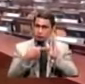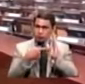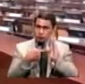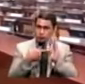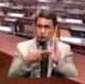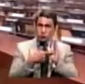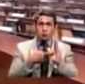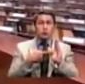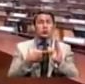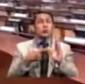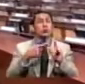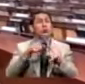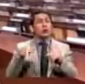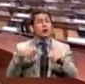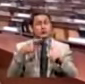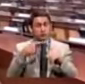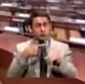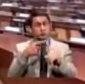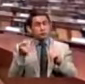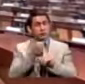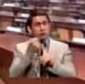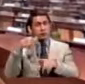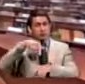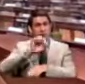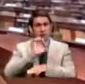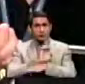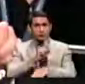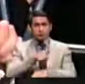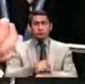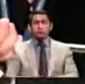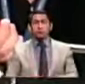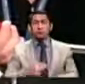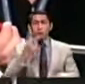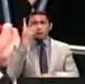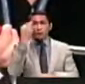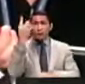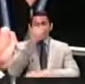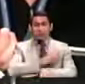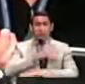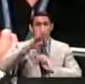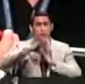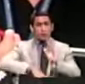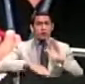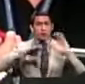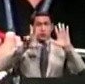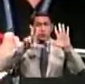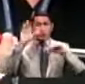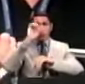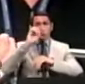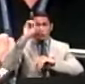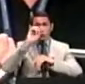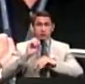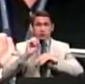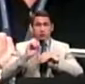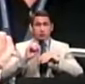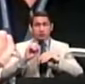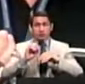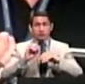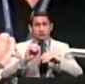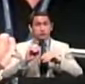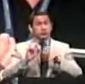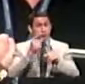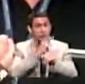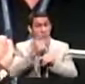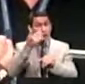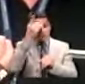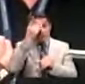obligaciones tributarias generadas durante el conflicto armado interno. Por 12 días bajémosles al 8%. A lo largo del año. Entonces, con una medida de